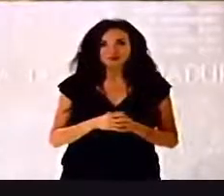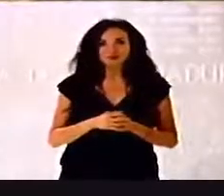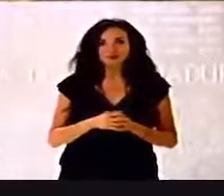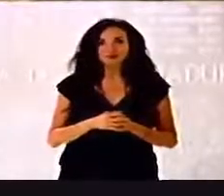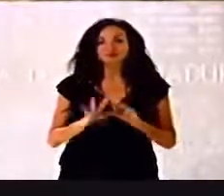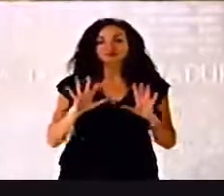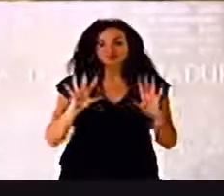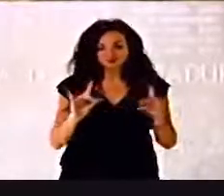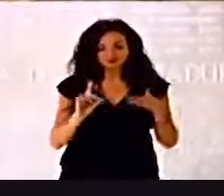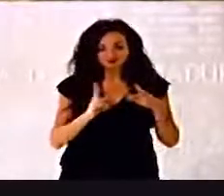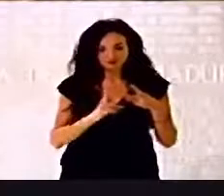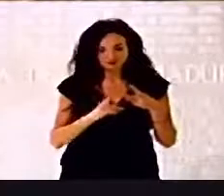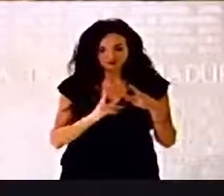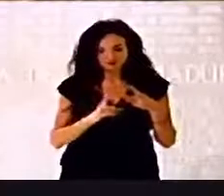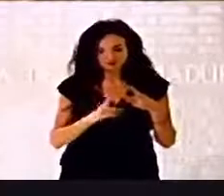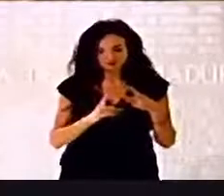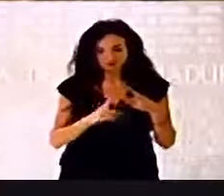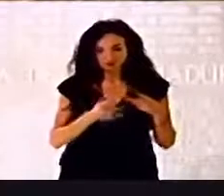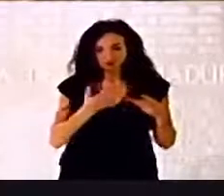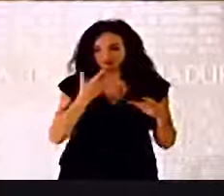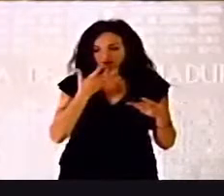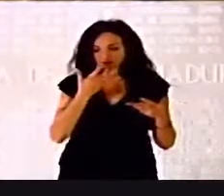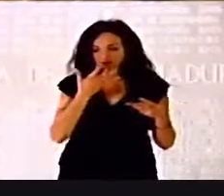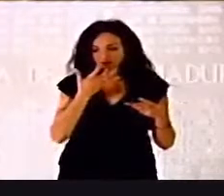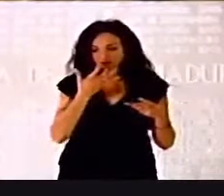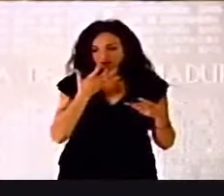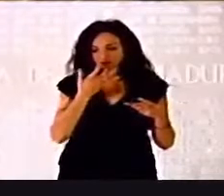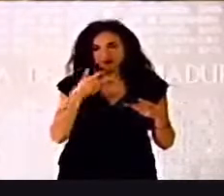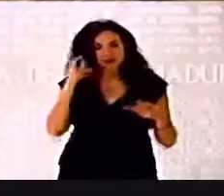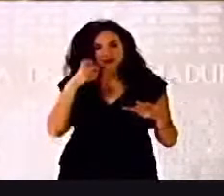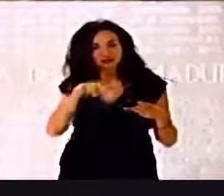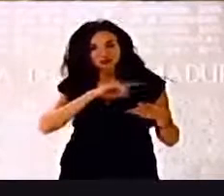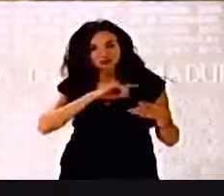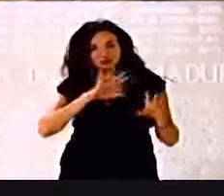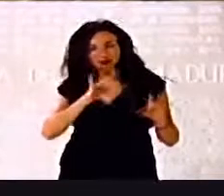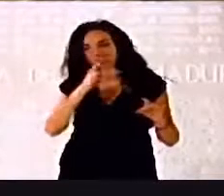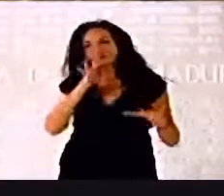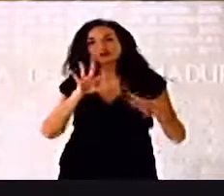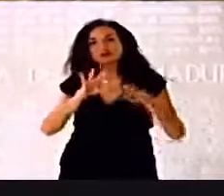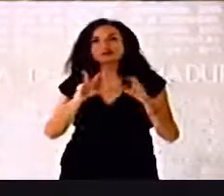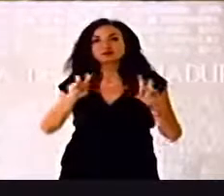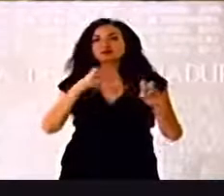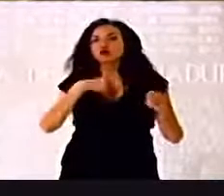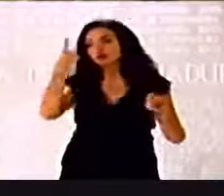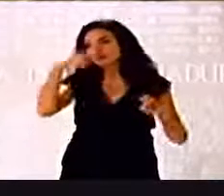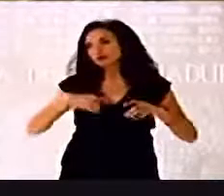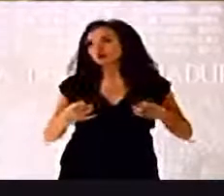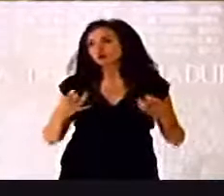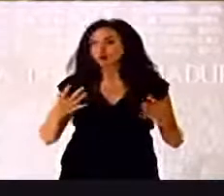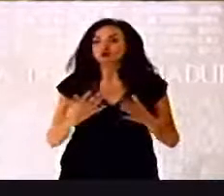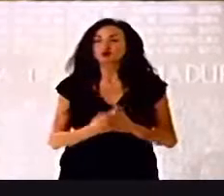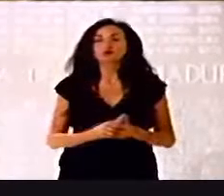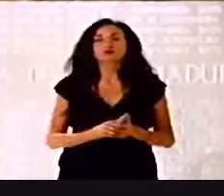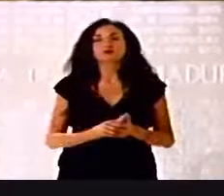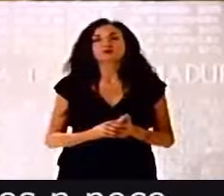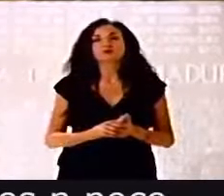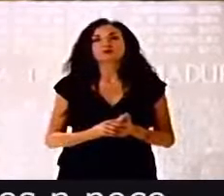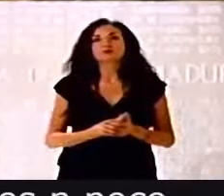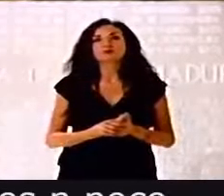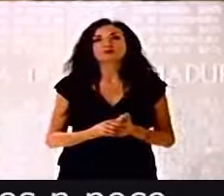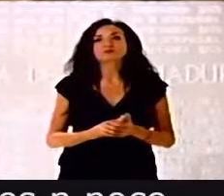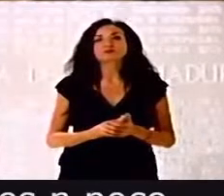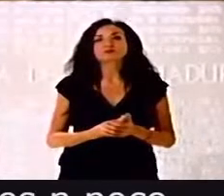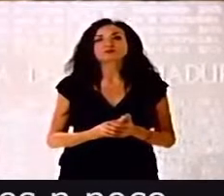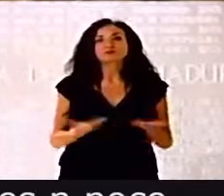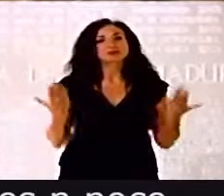Sí, la segunda, si se me escucha, era en relación, sé que es un poco pronto, pero bueno, era a raíz de eso, era en relación a, como